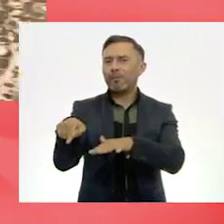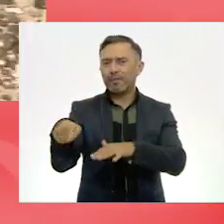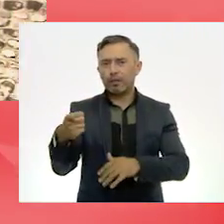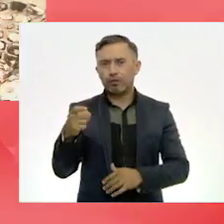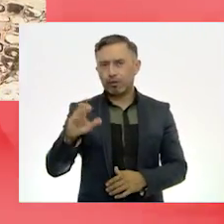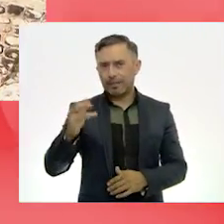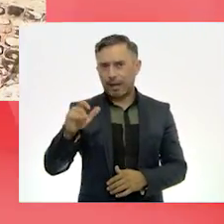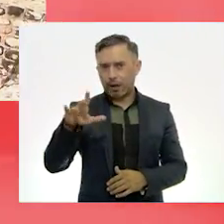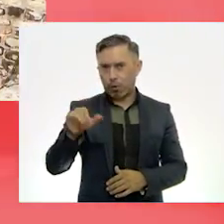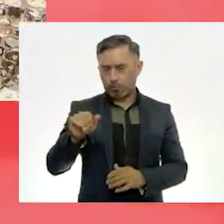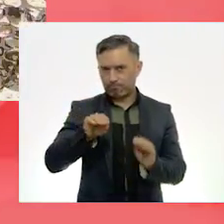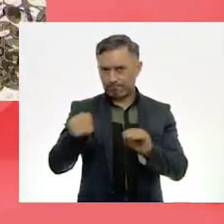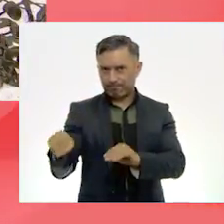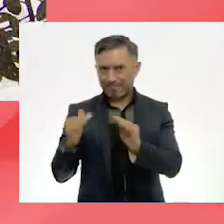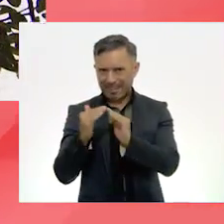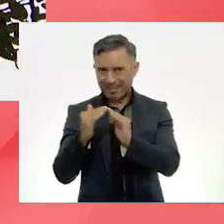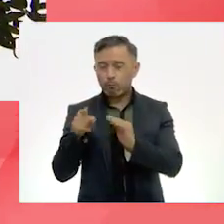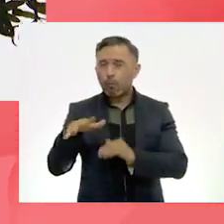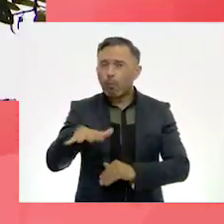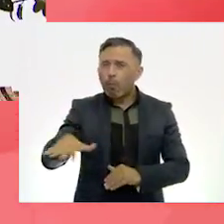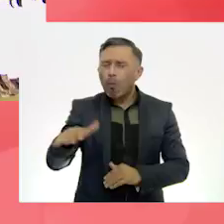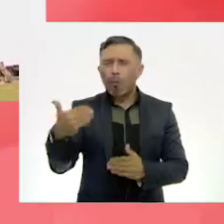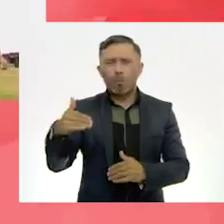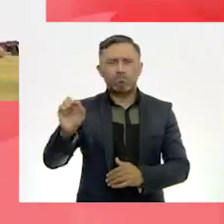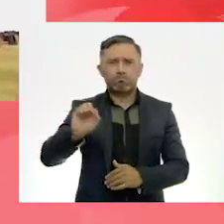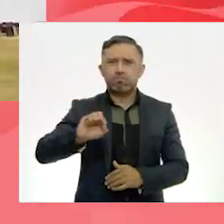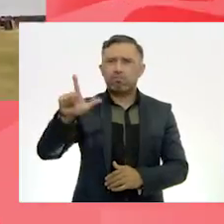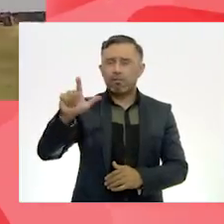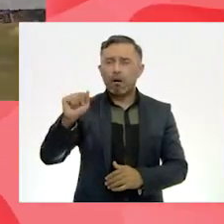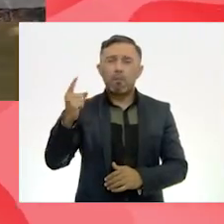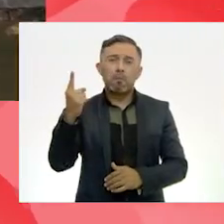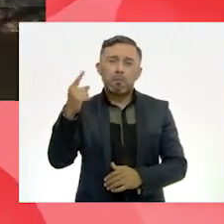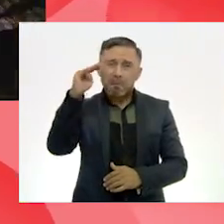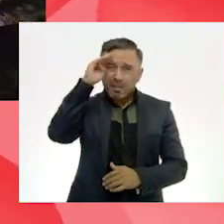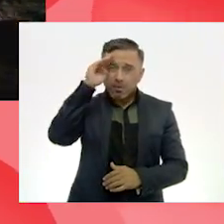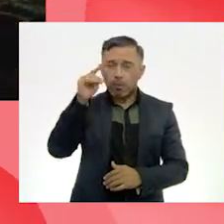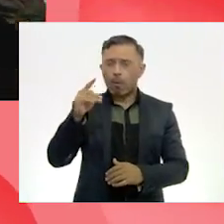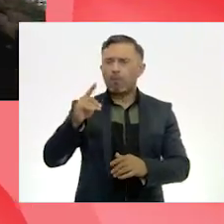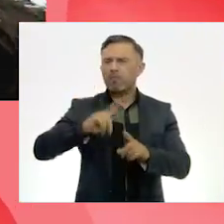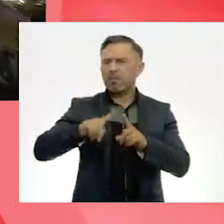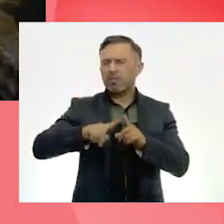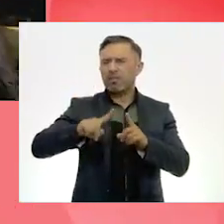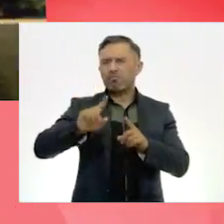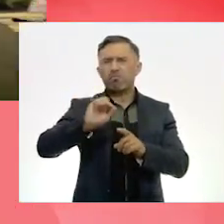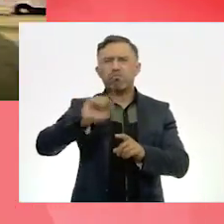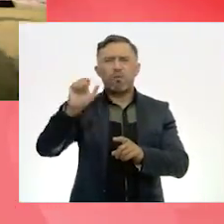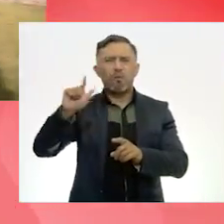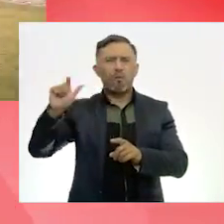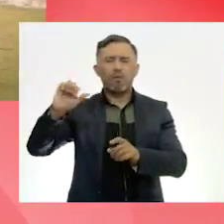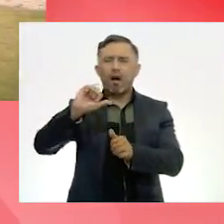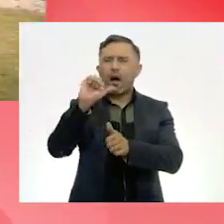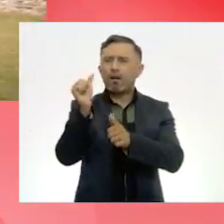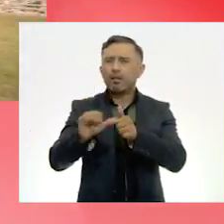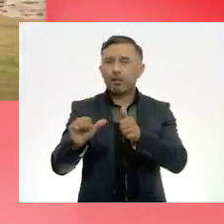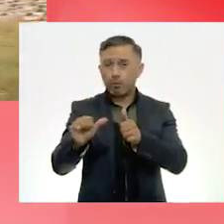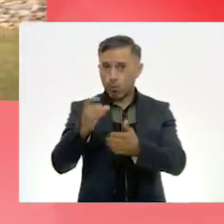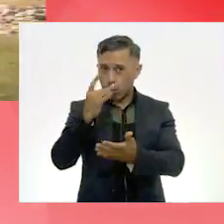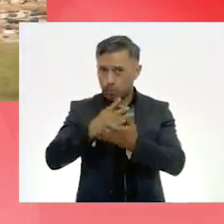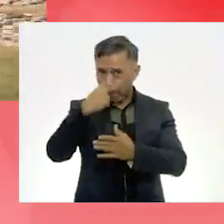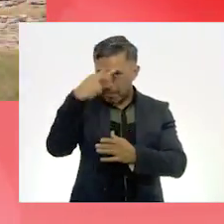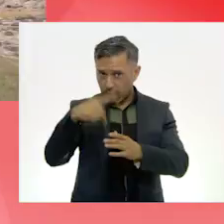Xochicalco es tan importante que se piensa que fue cuna de artistas no solo de México, sino de varios rincones de